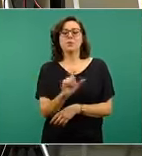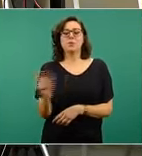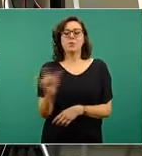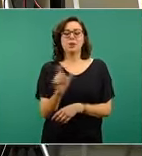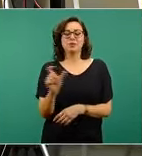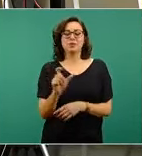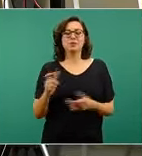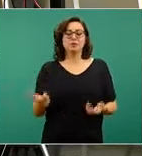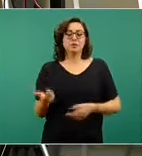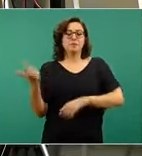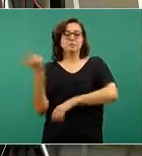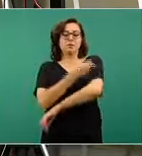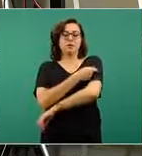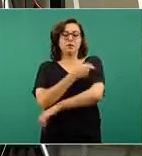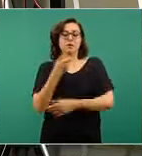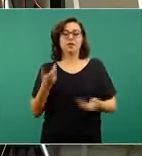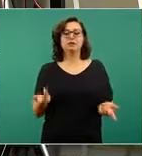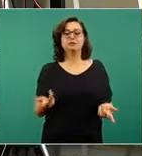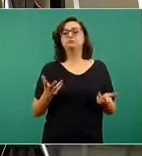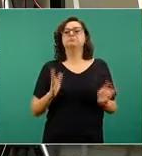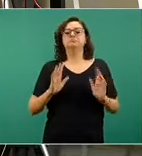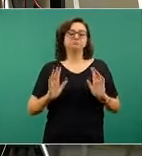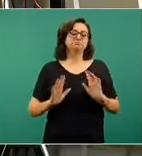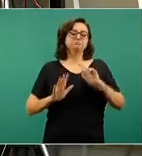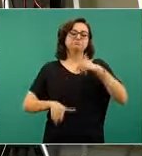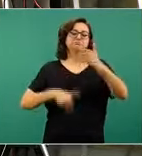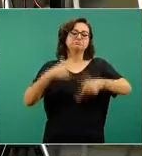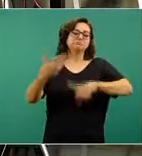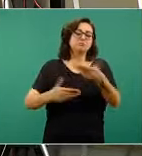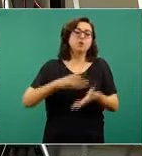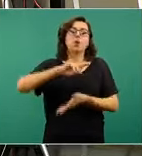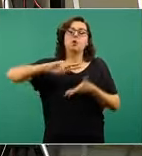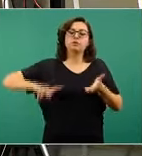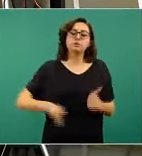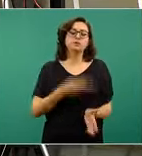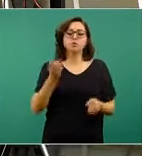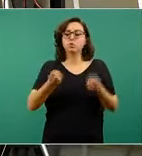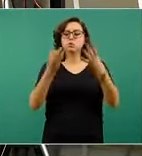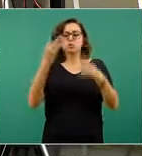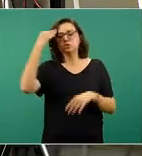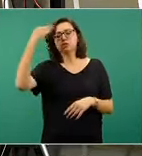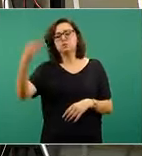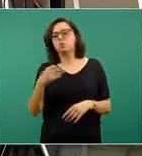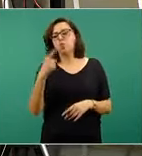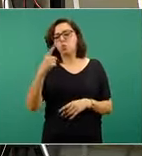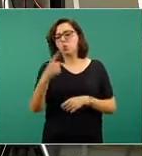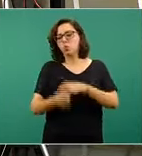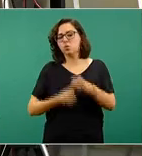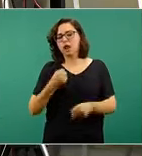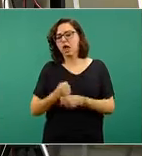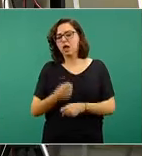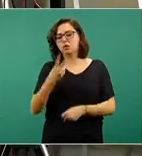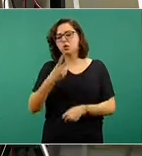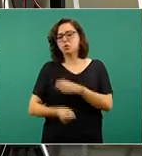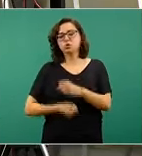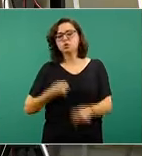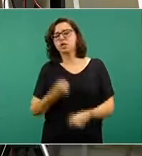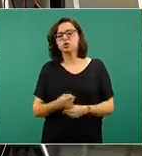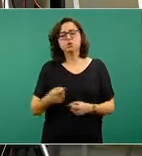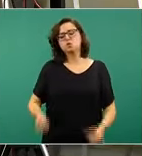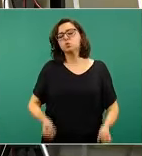el refuerzo de esta vacuna, a 1 año, a 2 años, como cuánto tiempo falta, si las investigaciones todavía